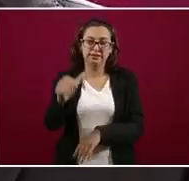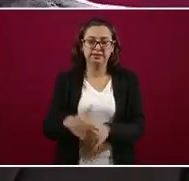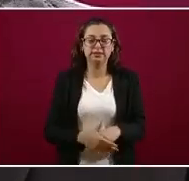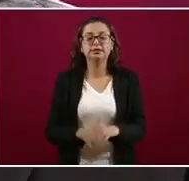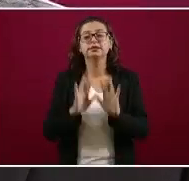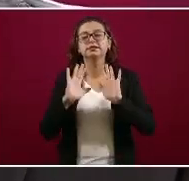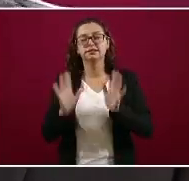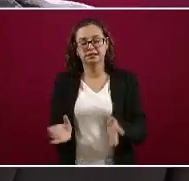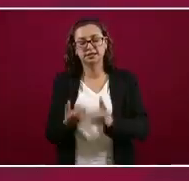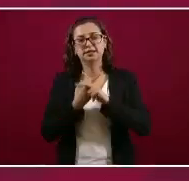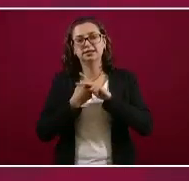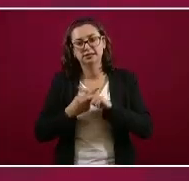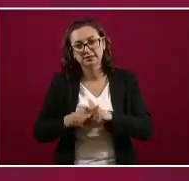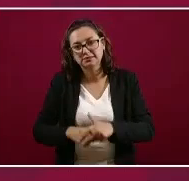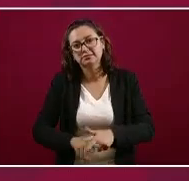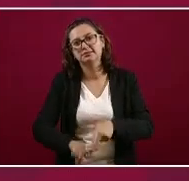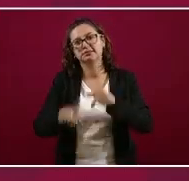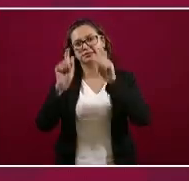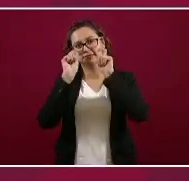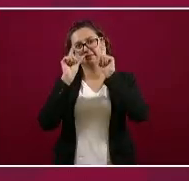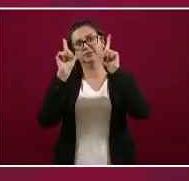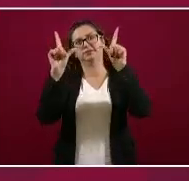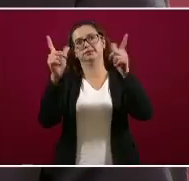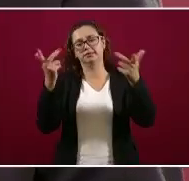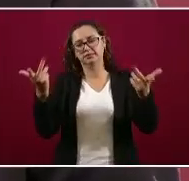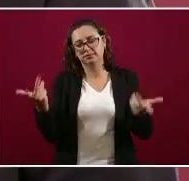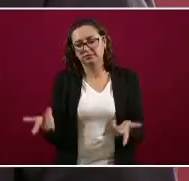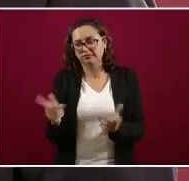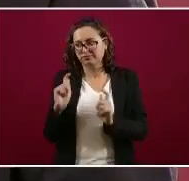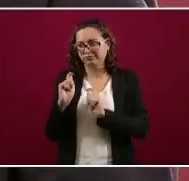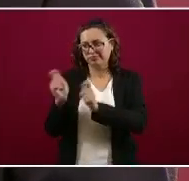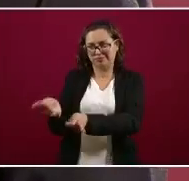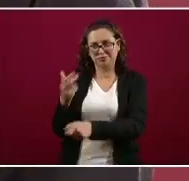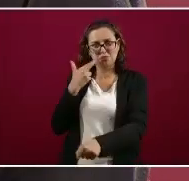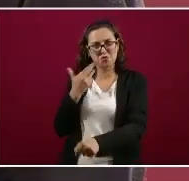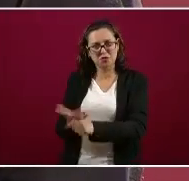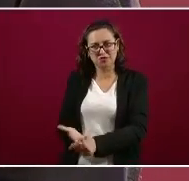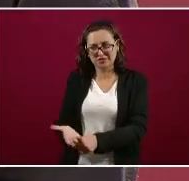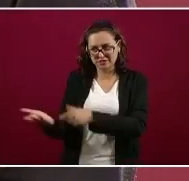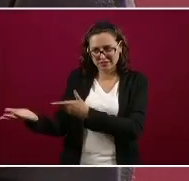porque ese es un papel que es